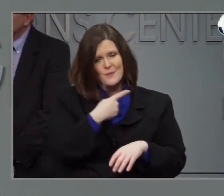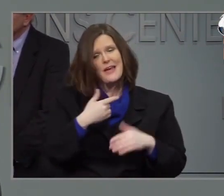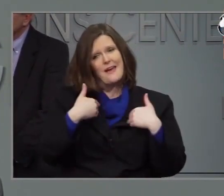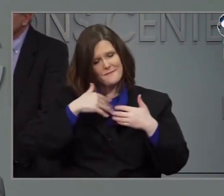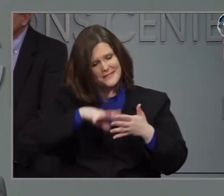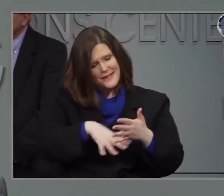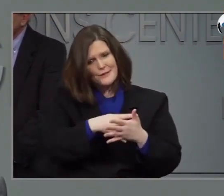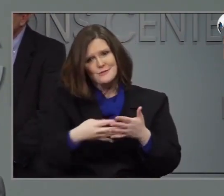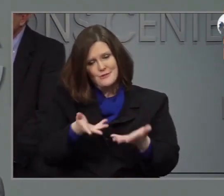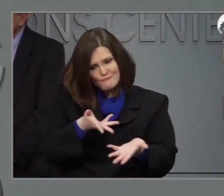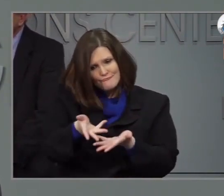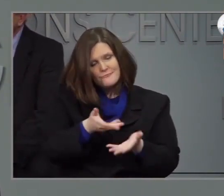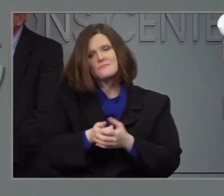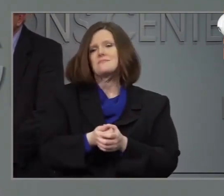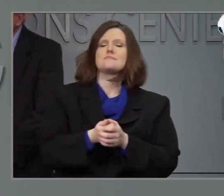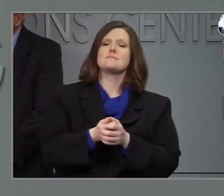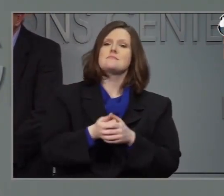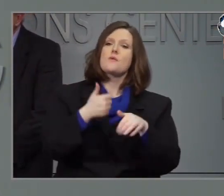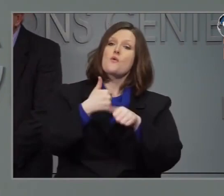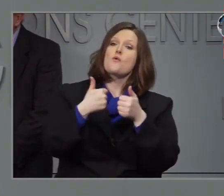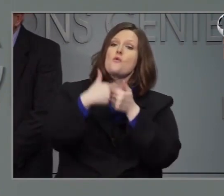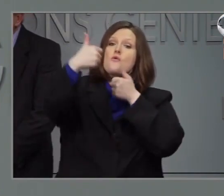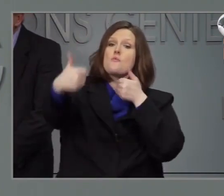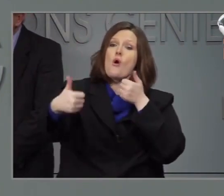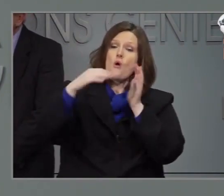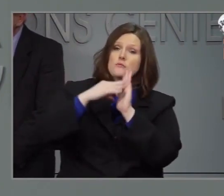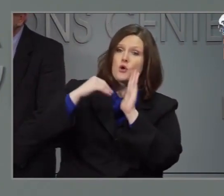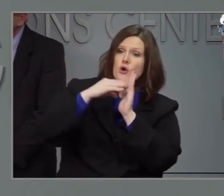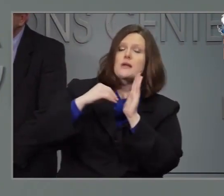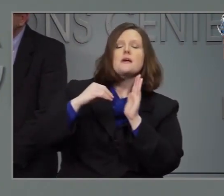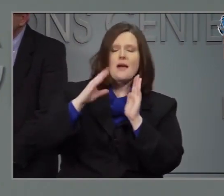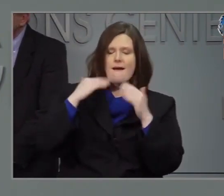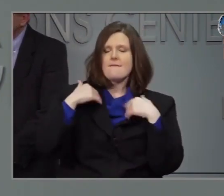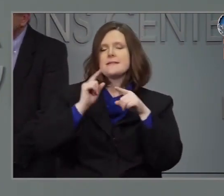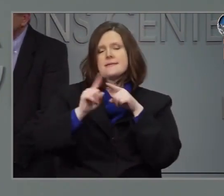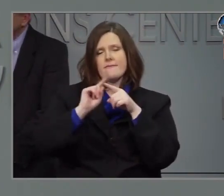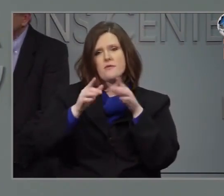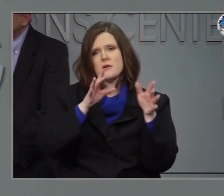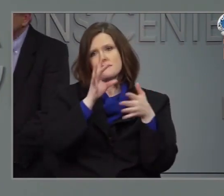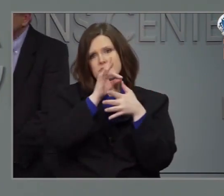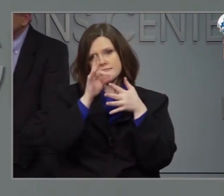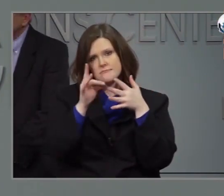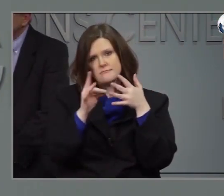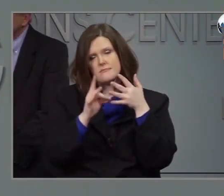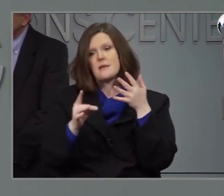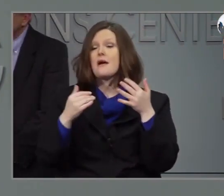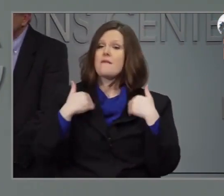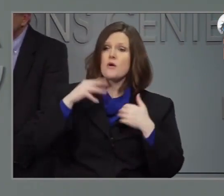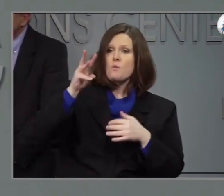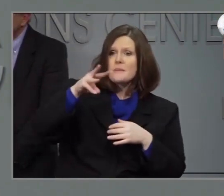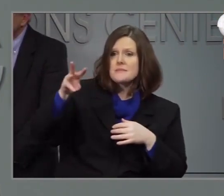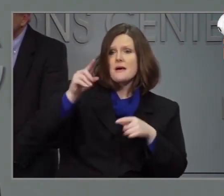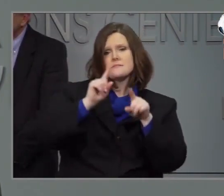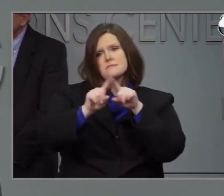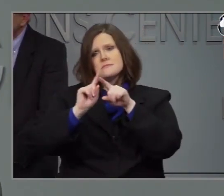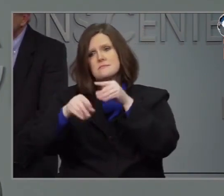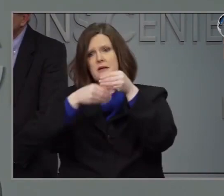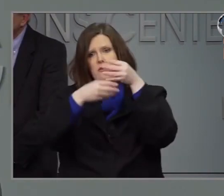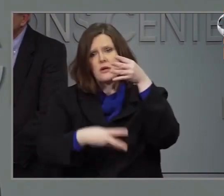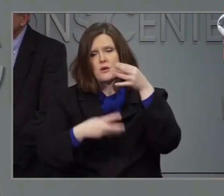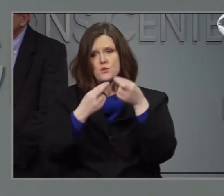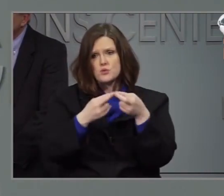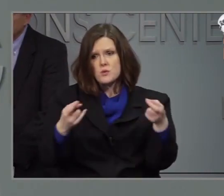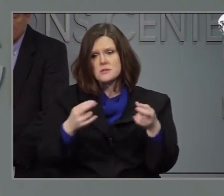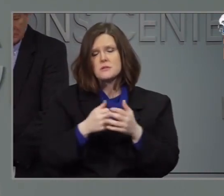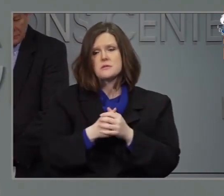con mi niña de siete años para el aprendizaje a distancia hay muchísimas opciones e incluso ya establecimos un sitio web con muchos